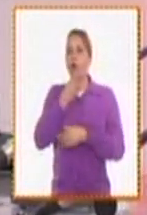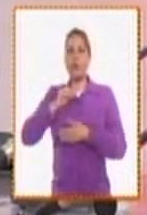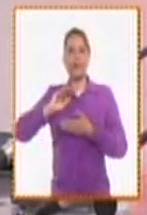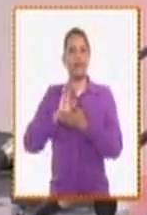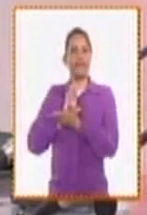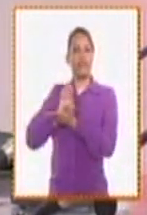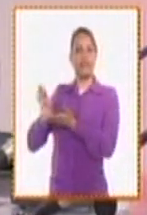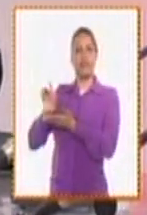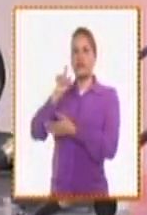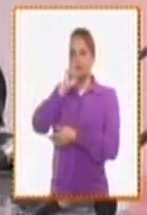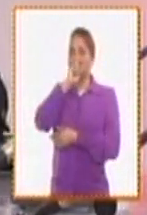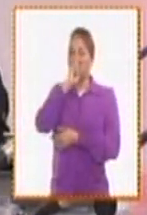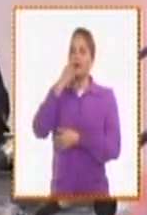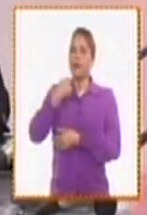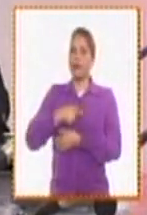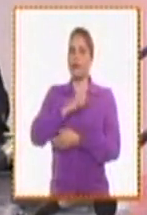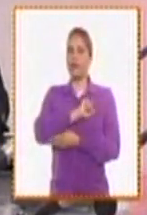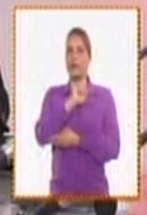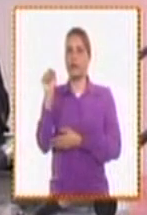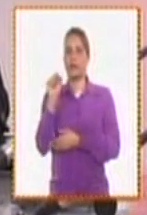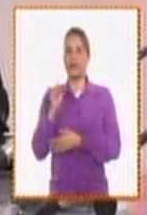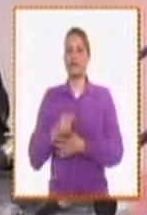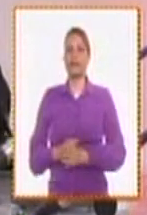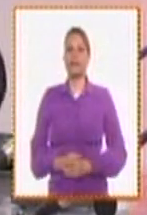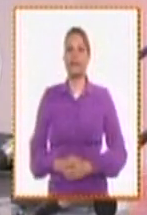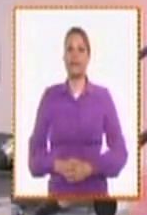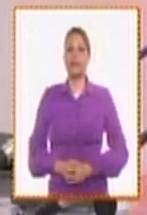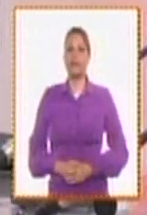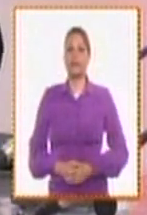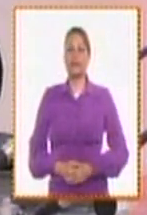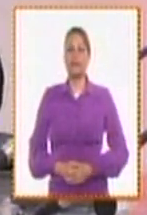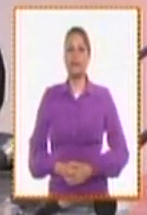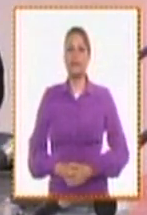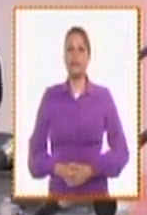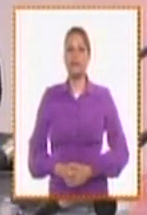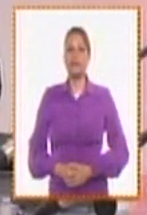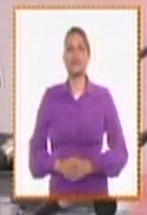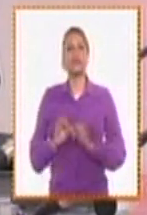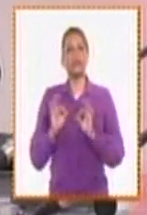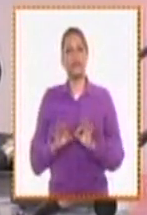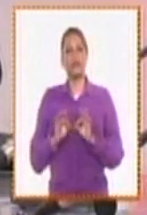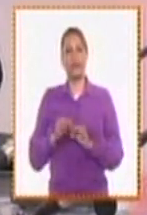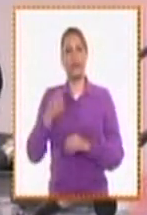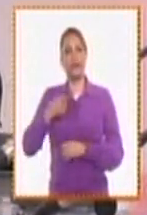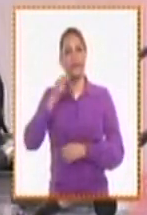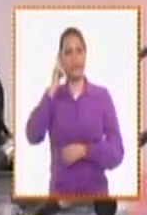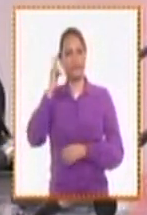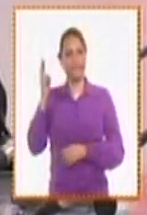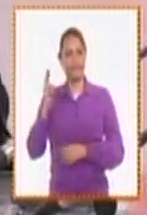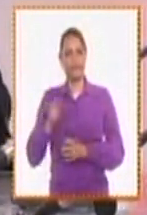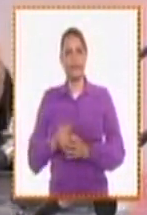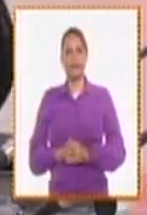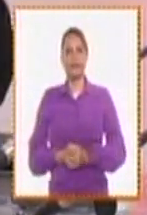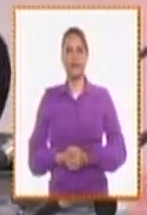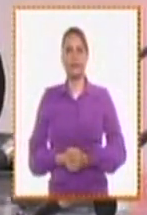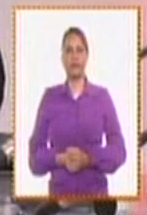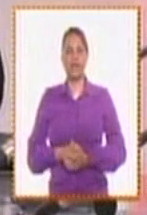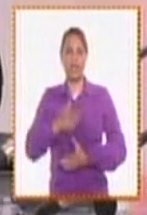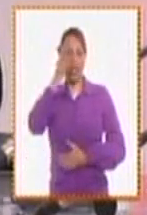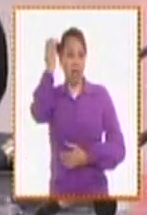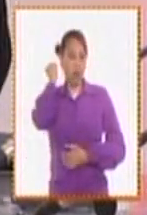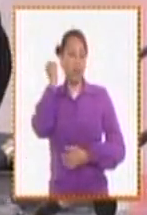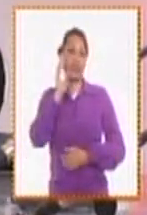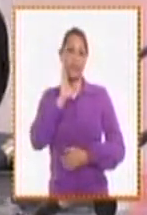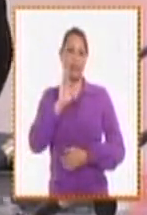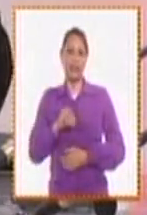ese flagelo, y ahí está el otro papel. De todas formas, siempre hay que recordar lo que decía el general de ejército Raúl Castro, que en nuestra